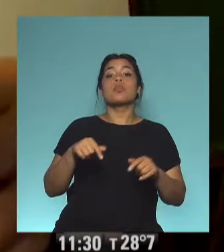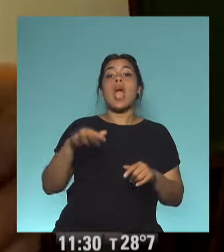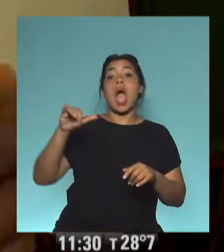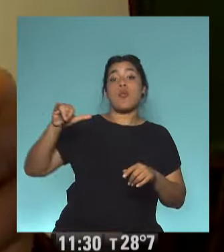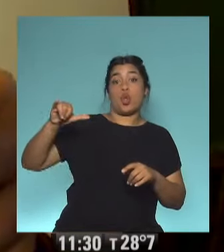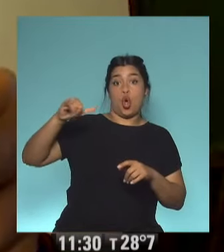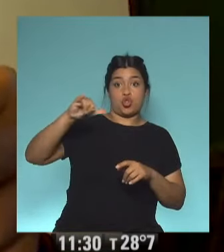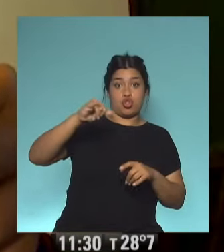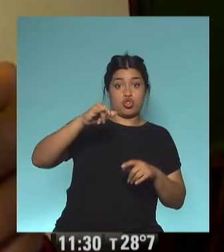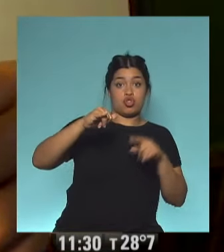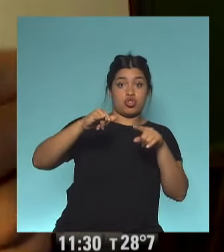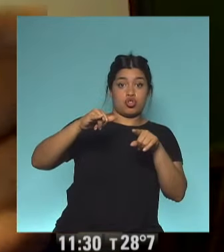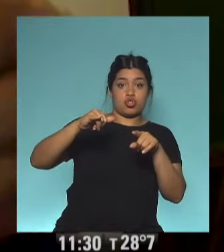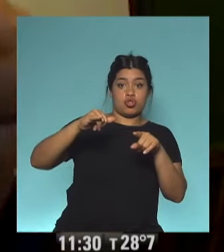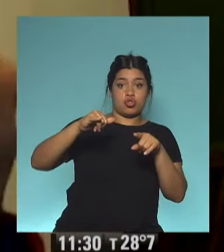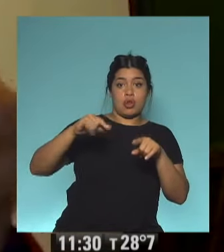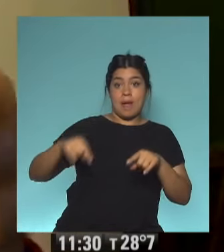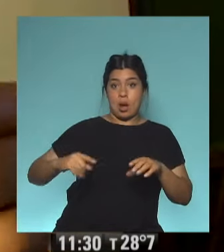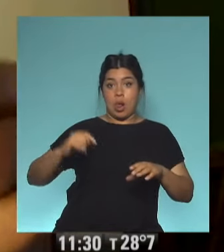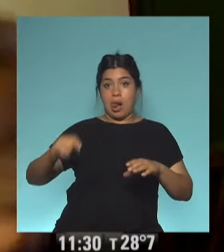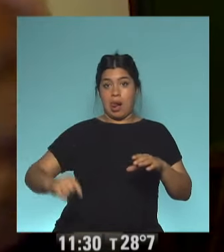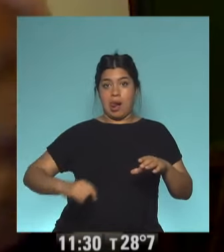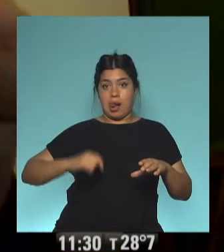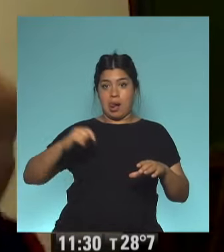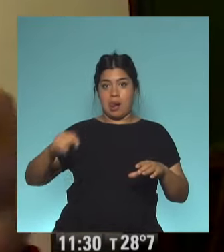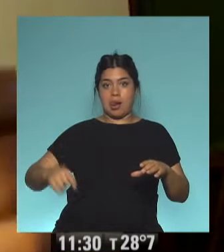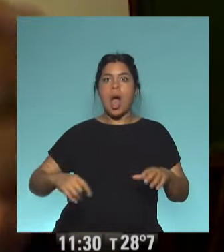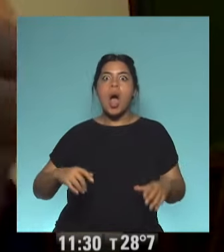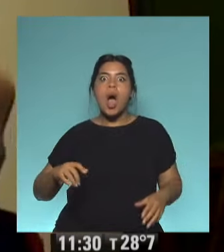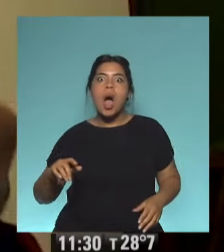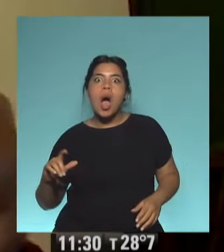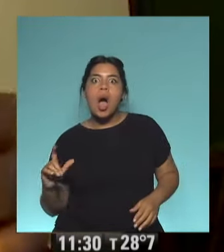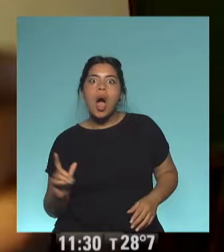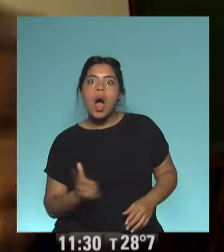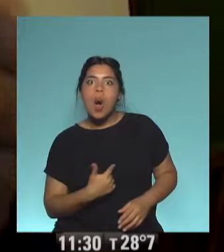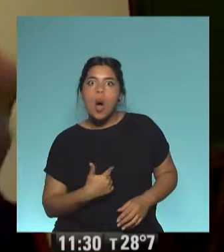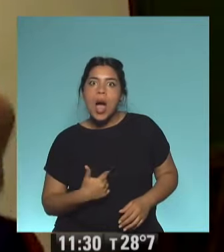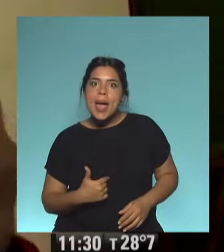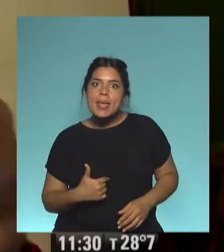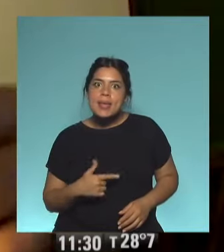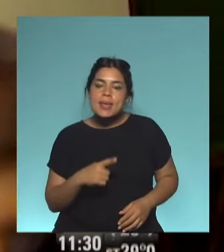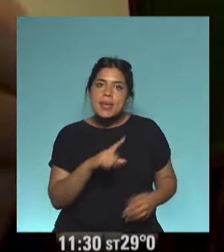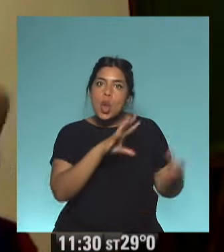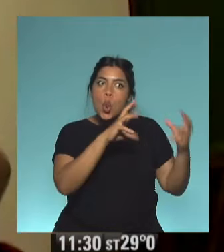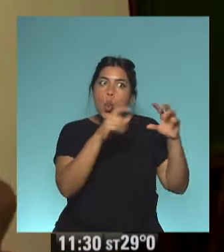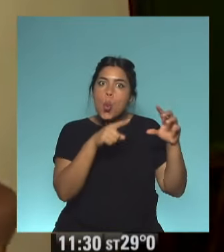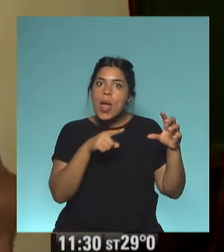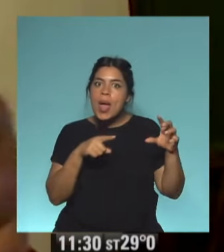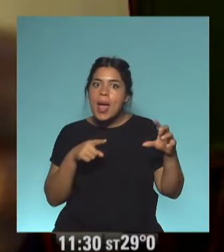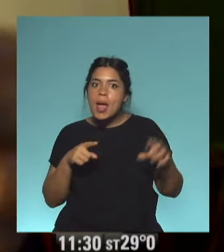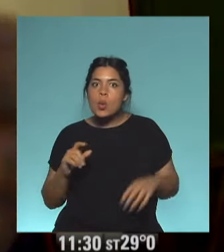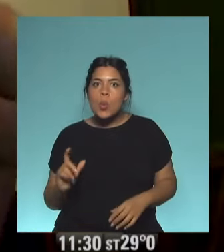avioncito. Ajá. Abajo el mecanismo. No. Si ustedes mueven la palanquita, el avión vuela. Y